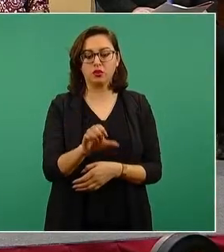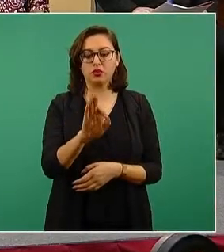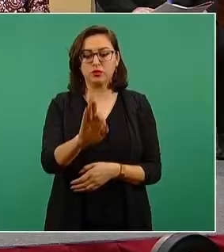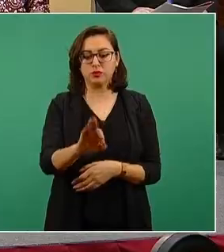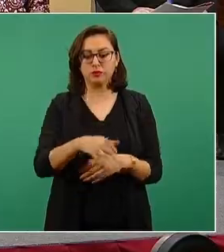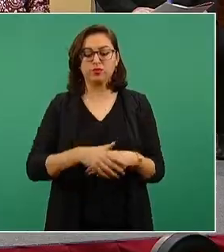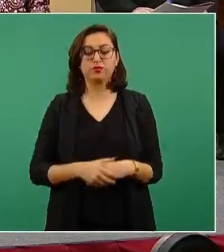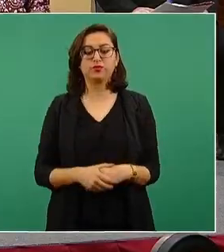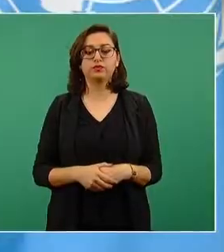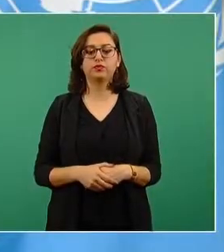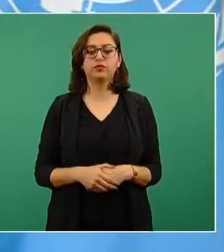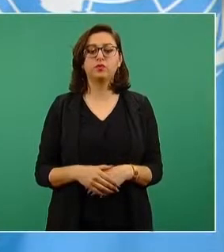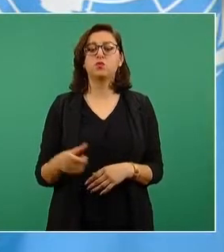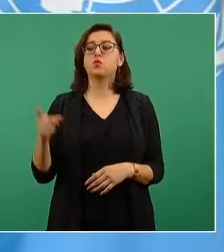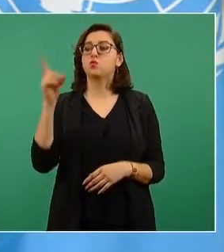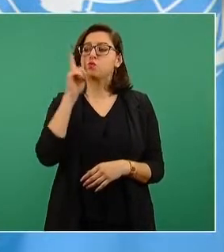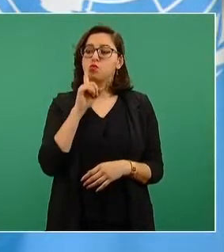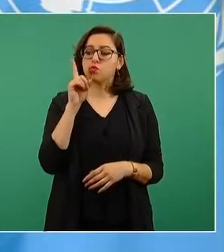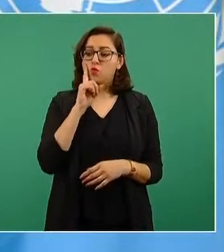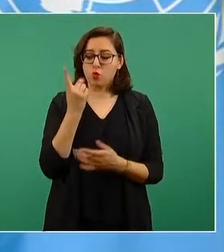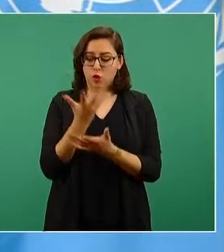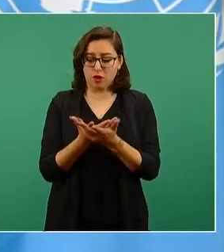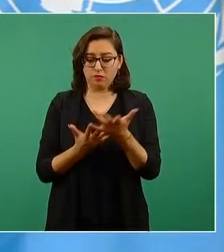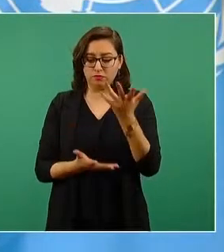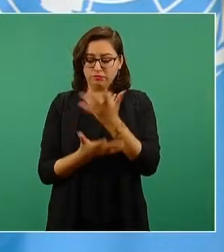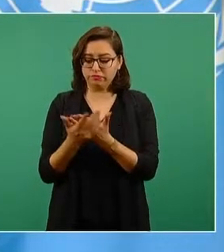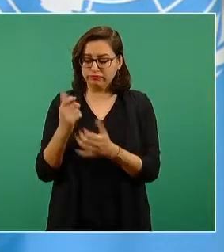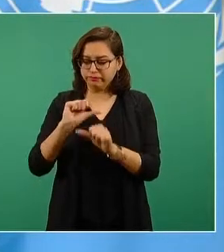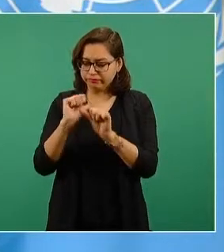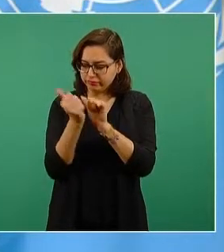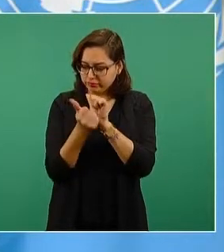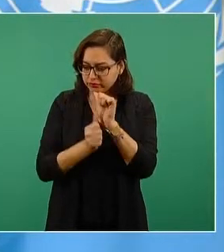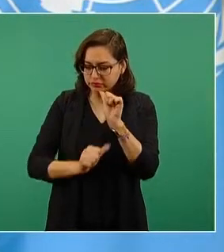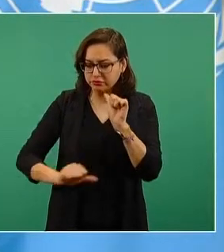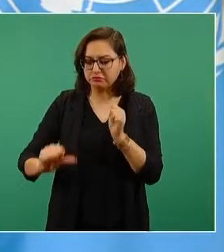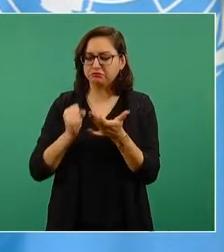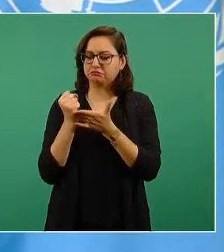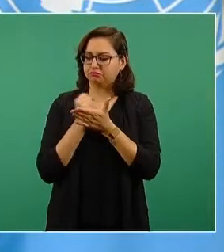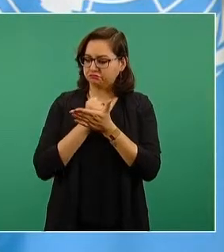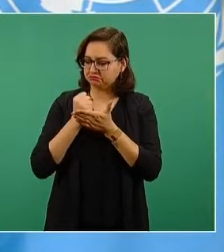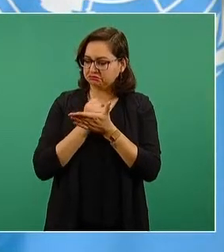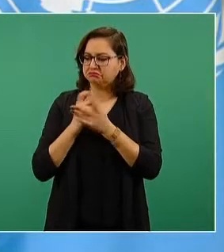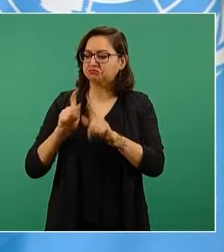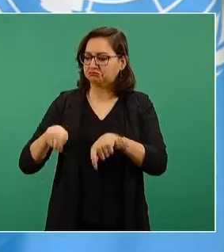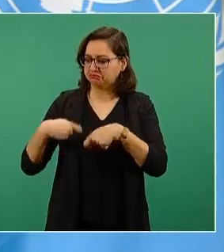Artesanas que obtienen créditos a la palabra.